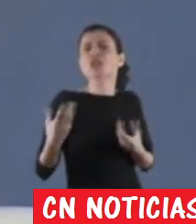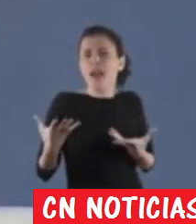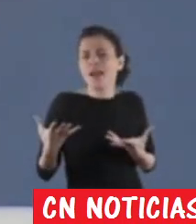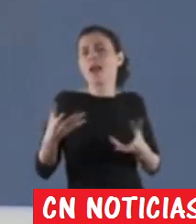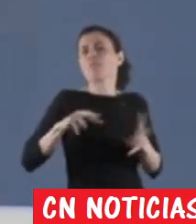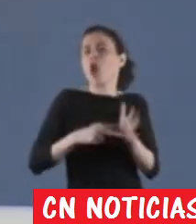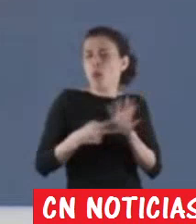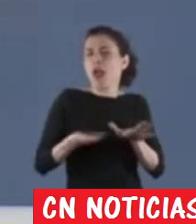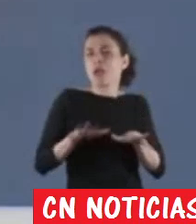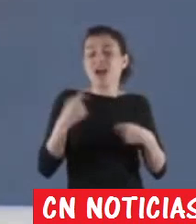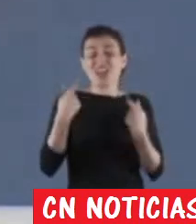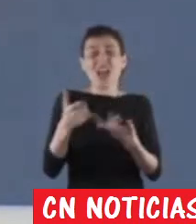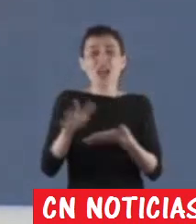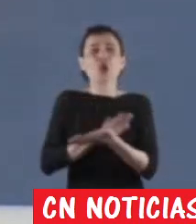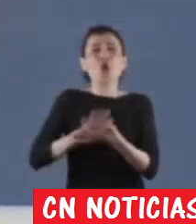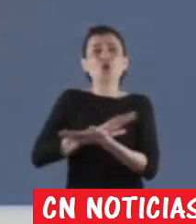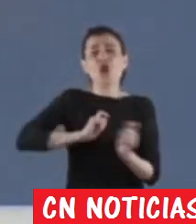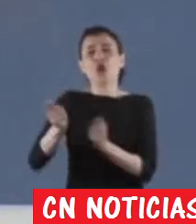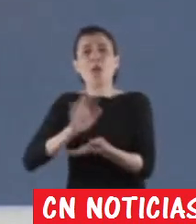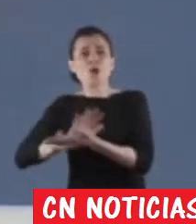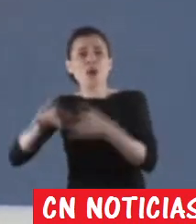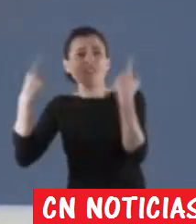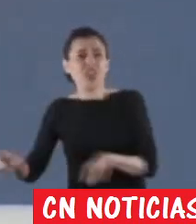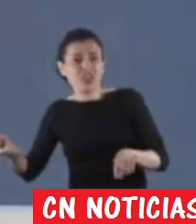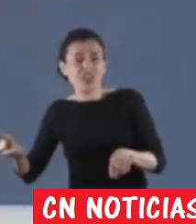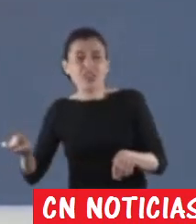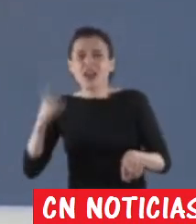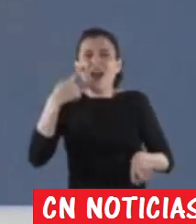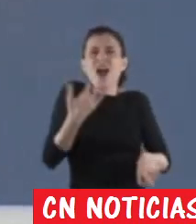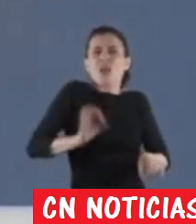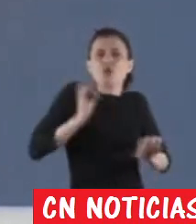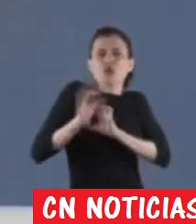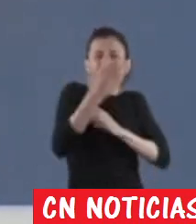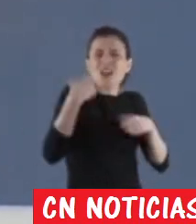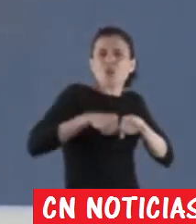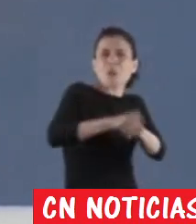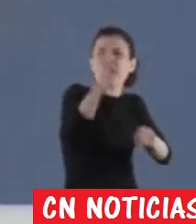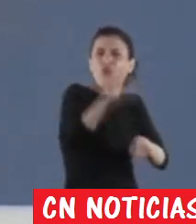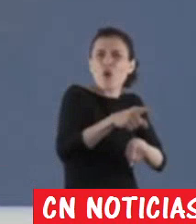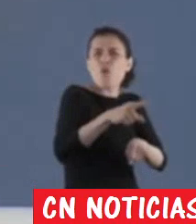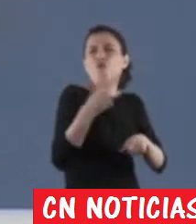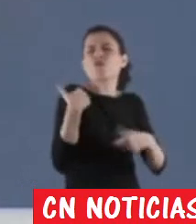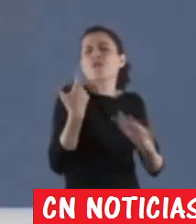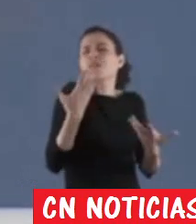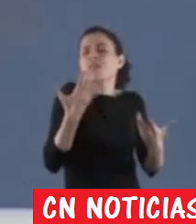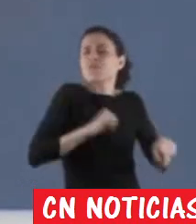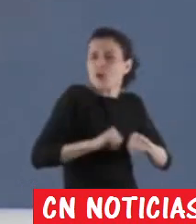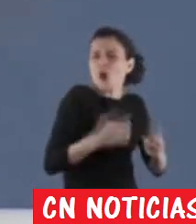presenten estas alternativas para competir contra aquellos que han querido abusar de los